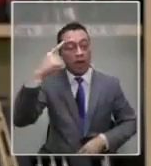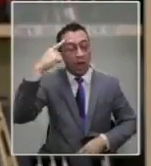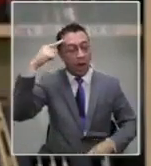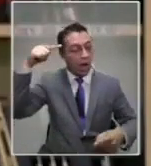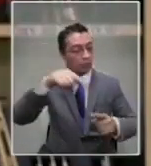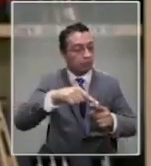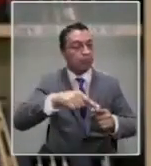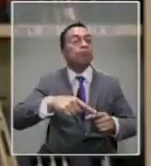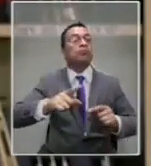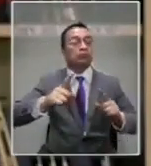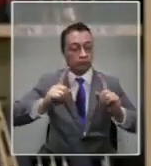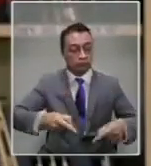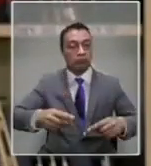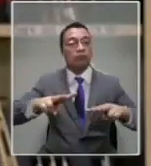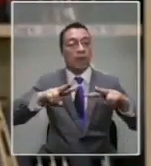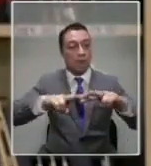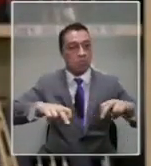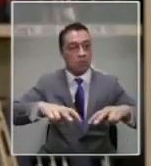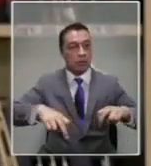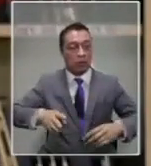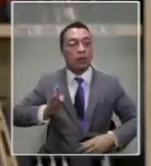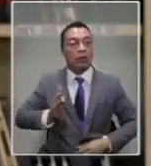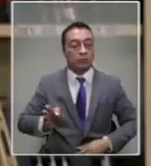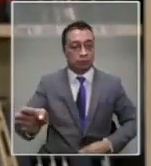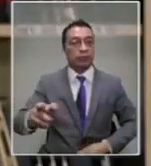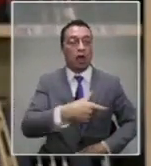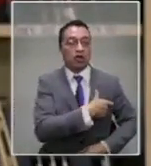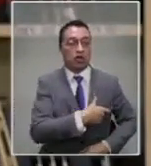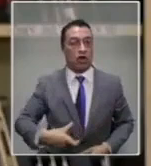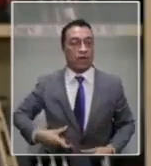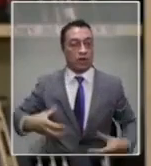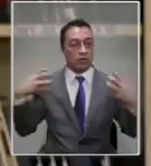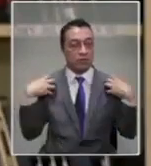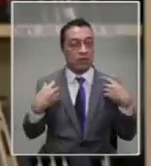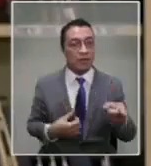una política de investigación que llevó adelante el